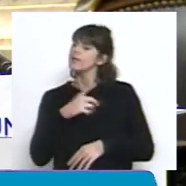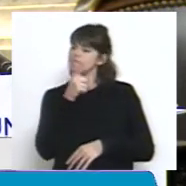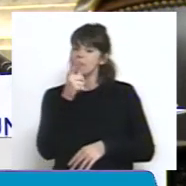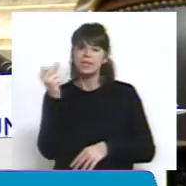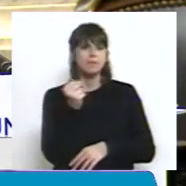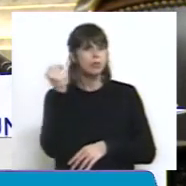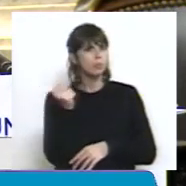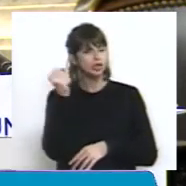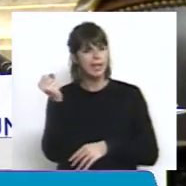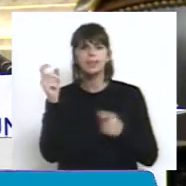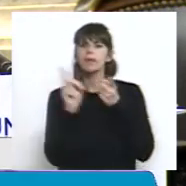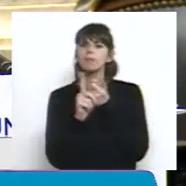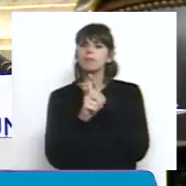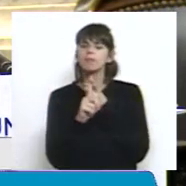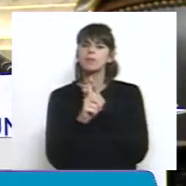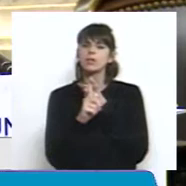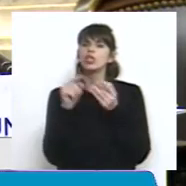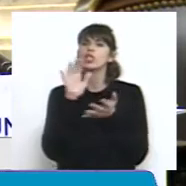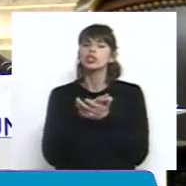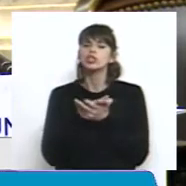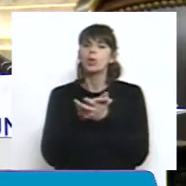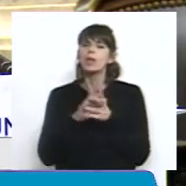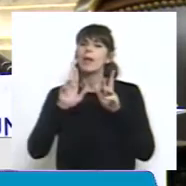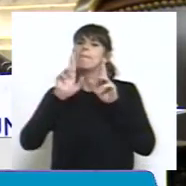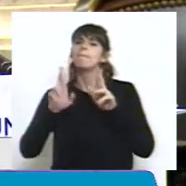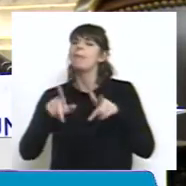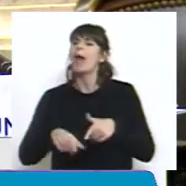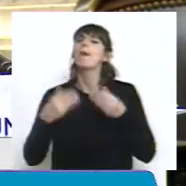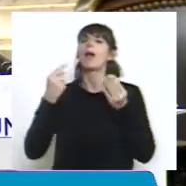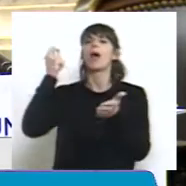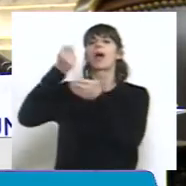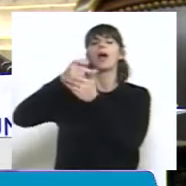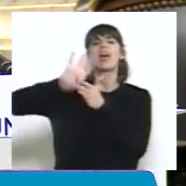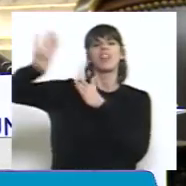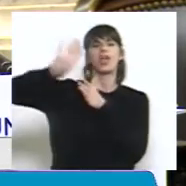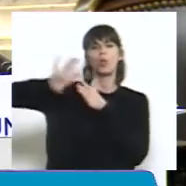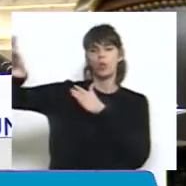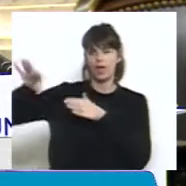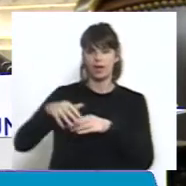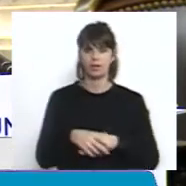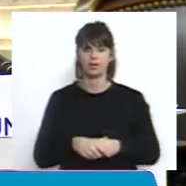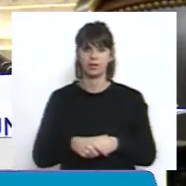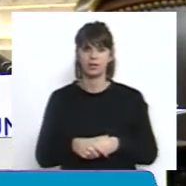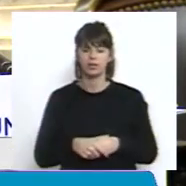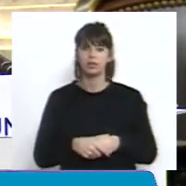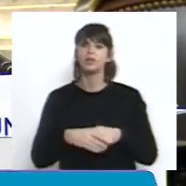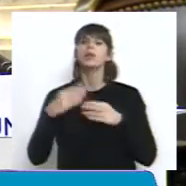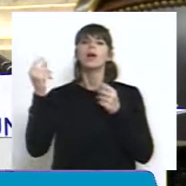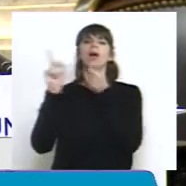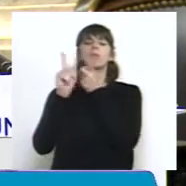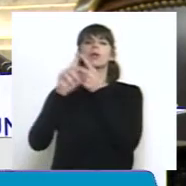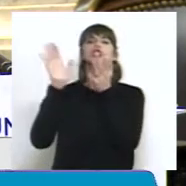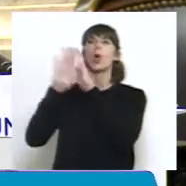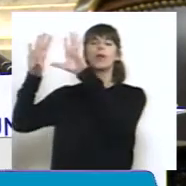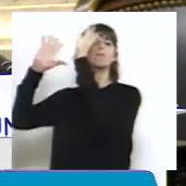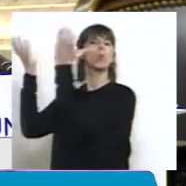importante y tiene que ver con lo que es la política de desendeudamiento y, por lo tanto, de menor exposición a los vaivenes del mundo financiero